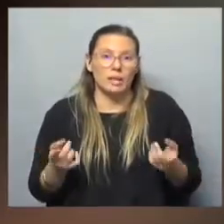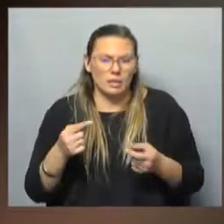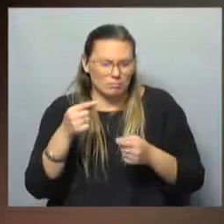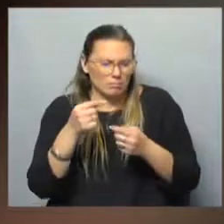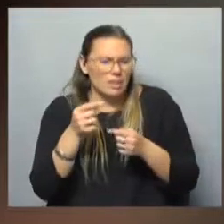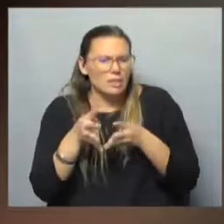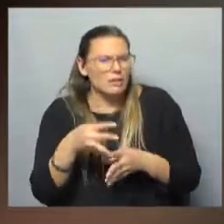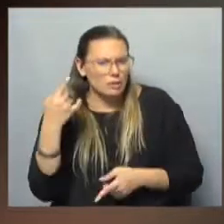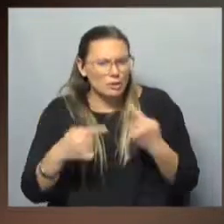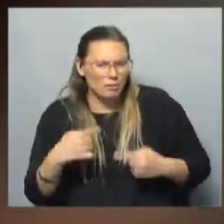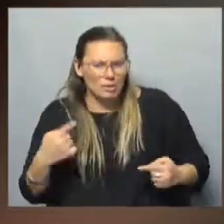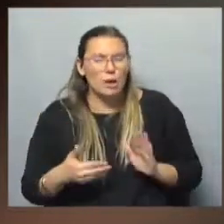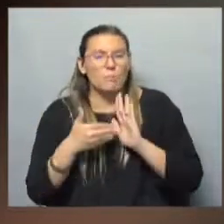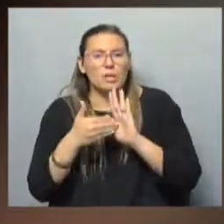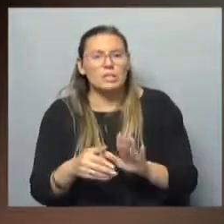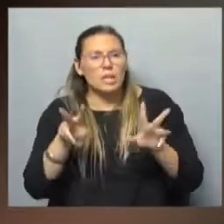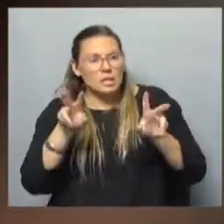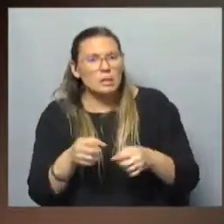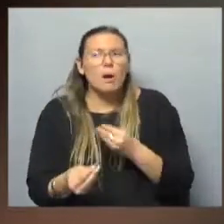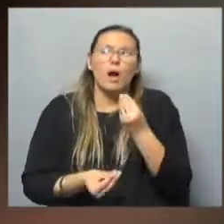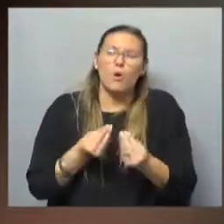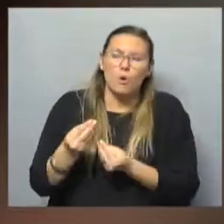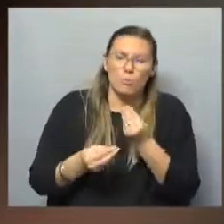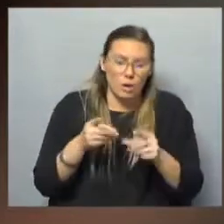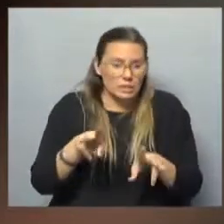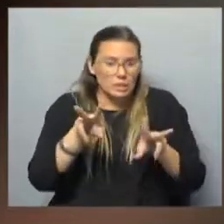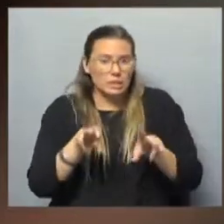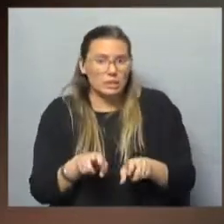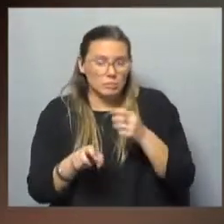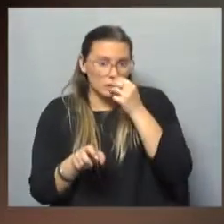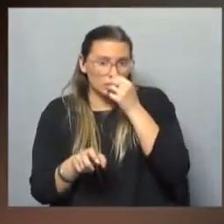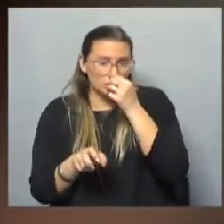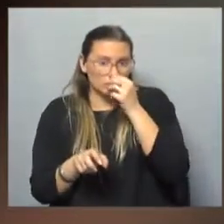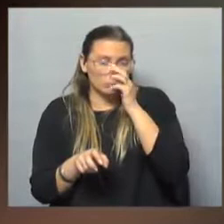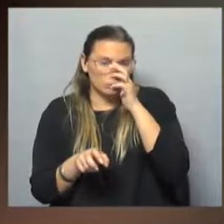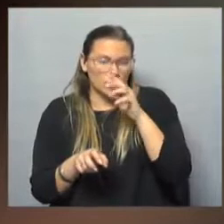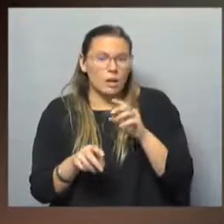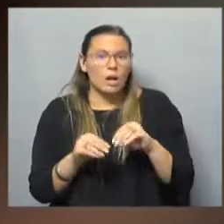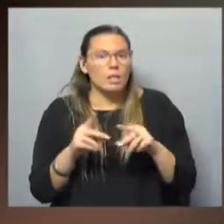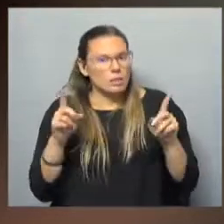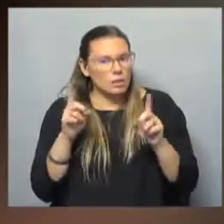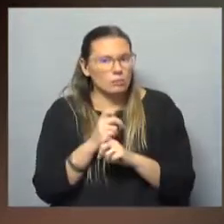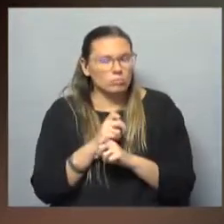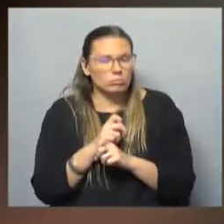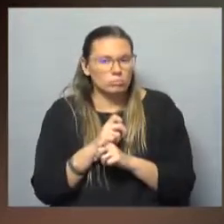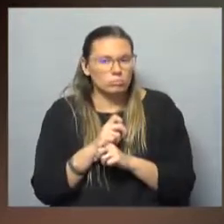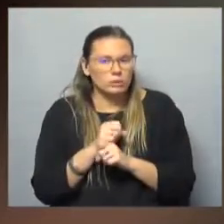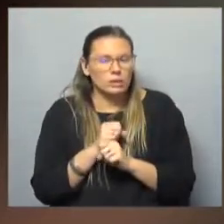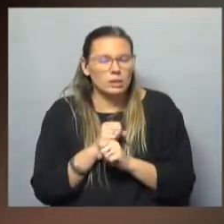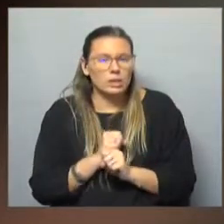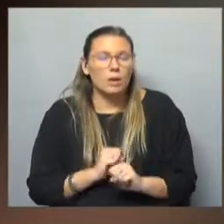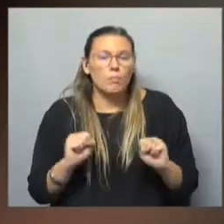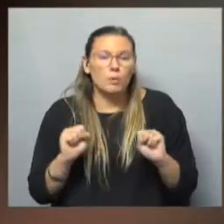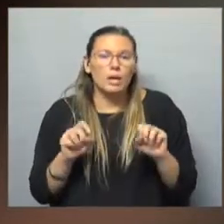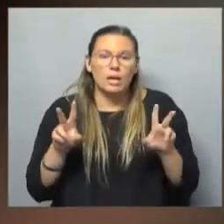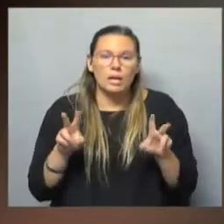los desafíos, cómo presentar ese contenido, que ese contenido, esto que es un contenido complejo, ¿no? Y que puedes llegar a ser